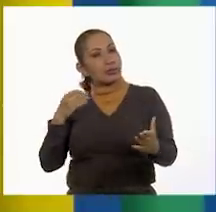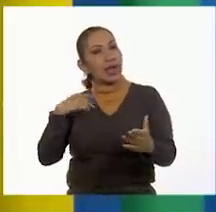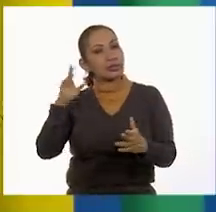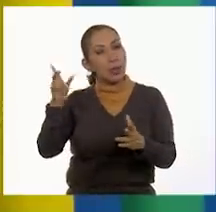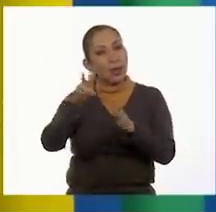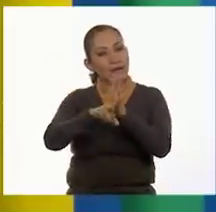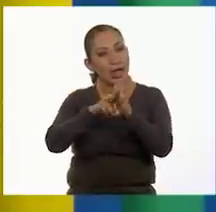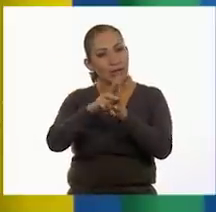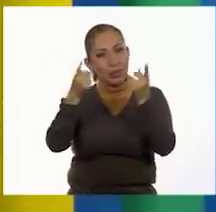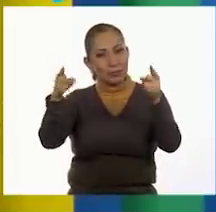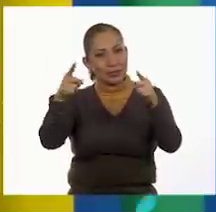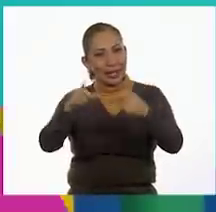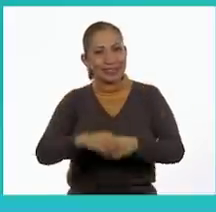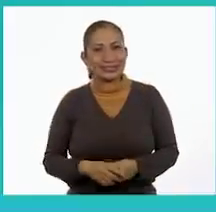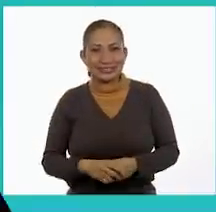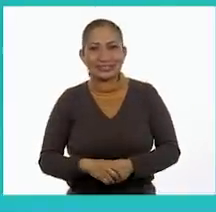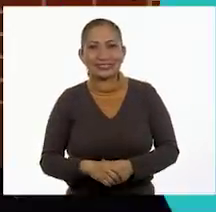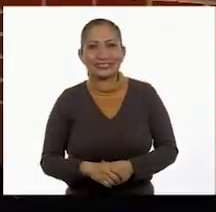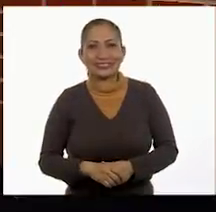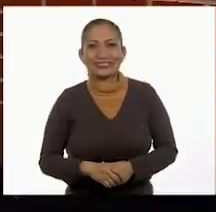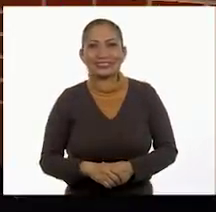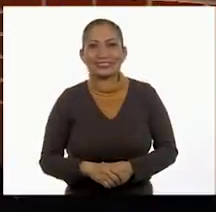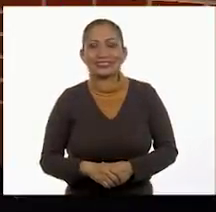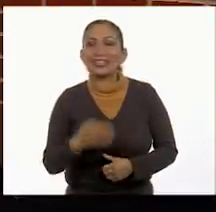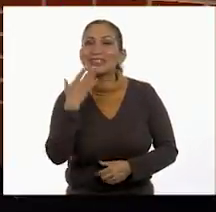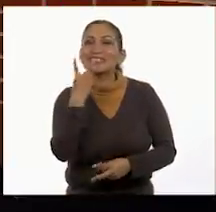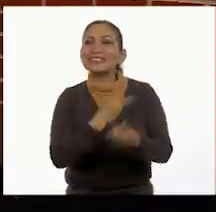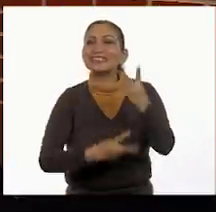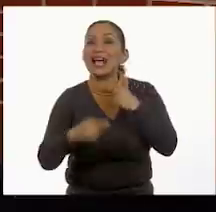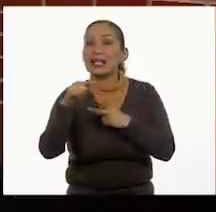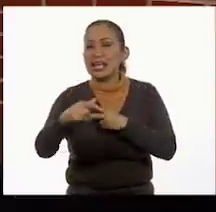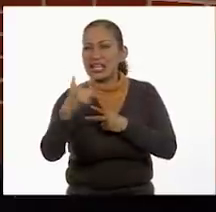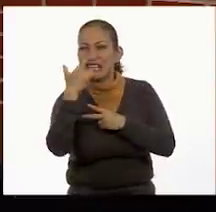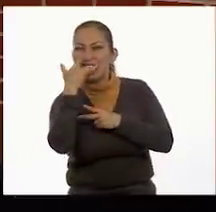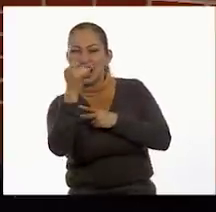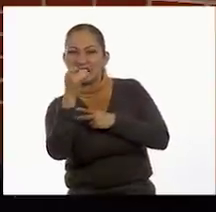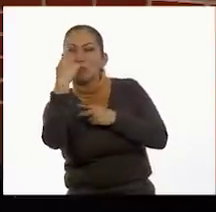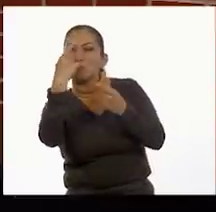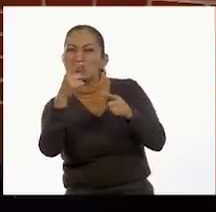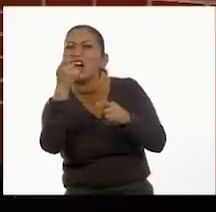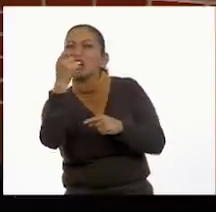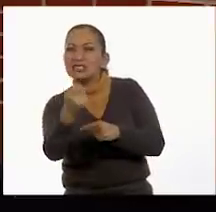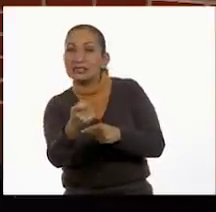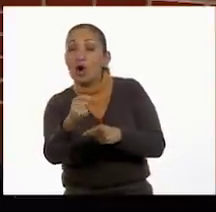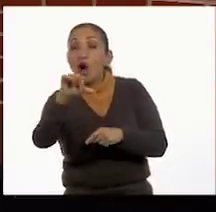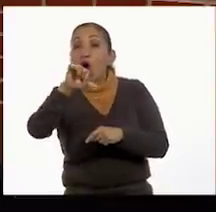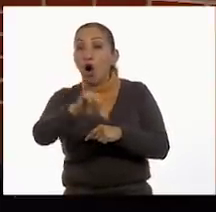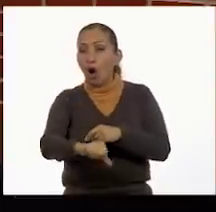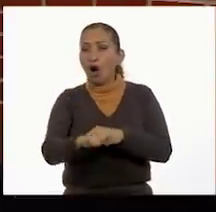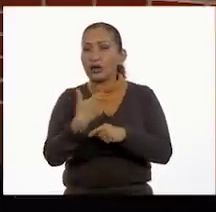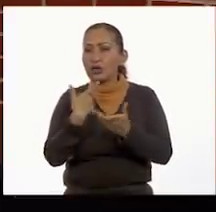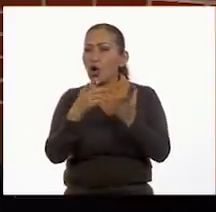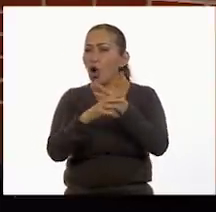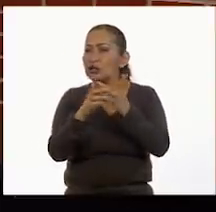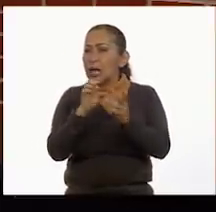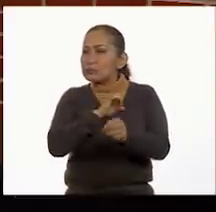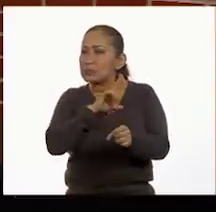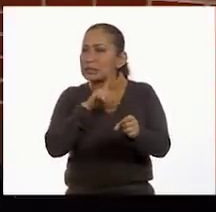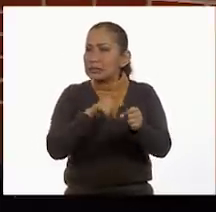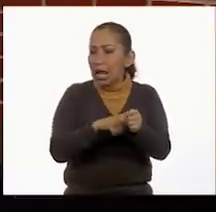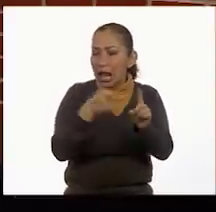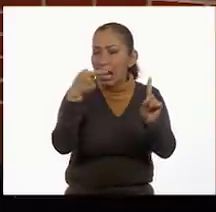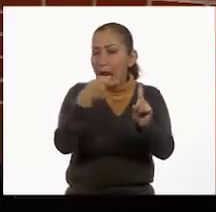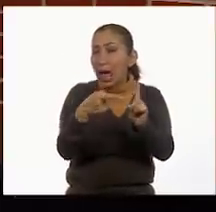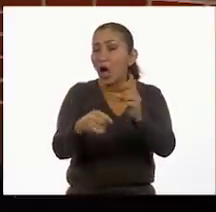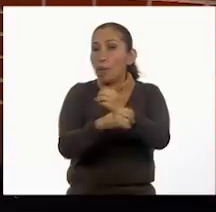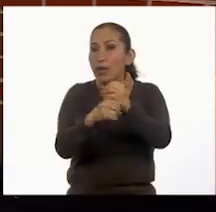una cápsula musical. Bienvenidos a Curiosidades Musicales. Hoy serán curiosidades especialmente